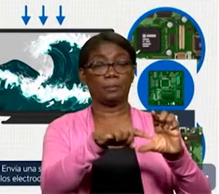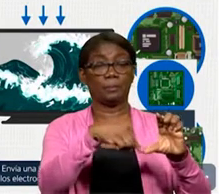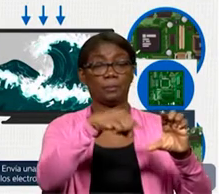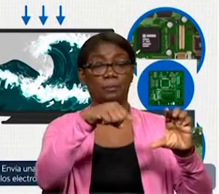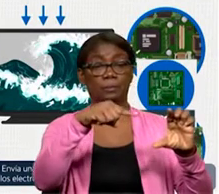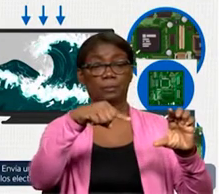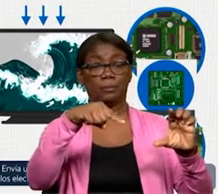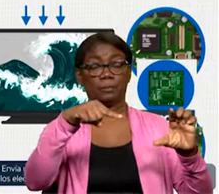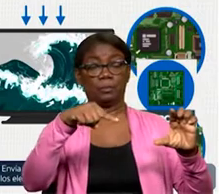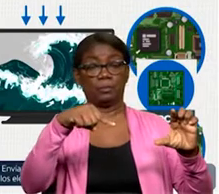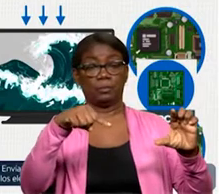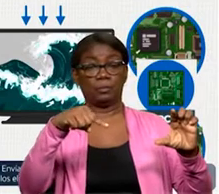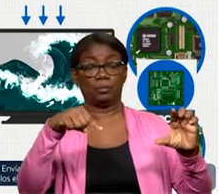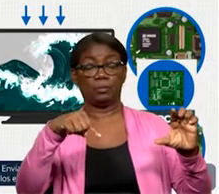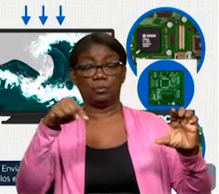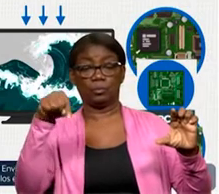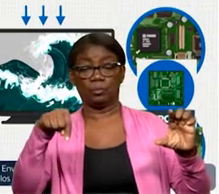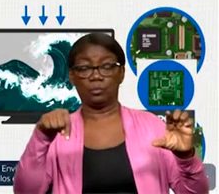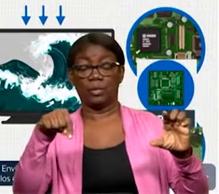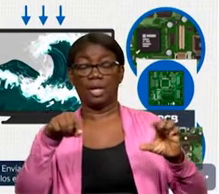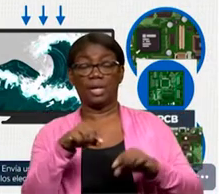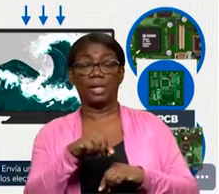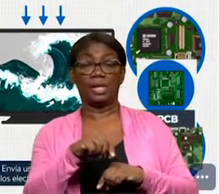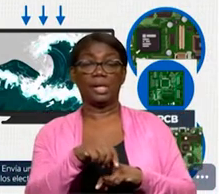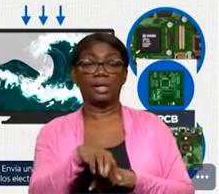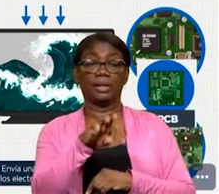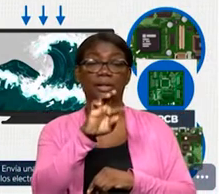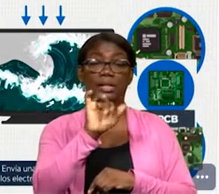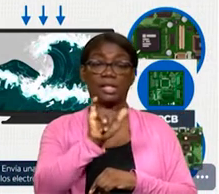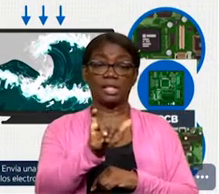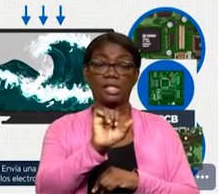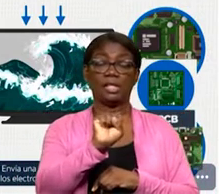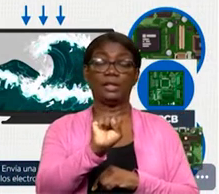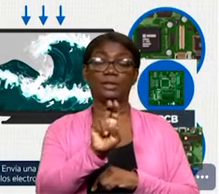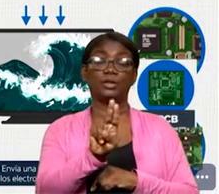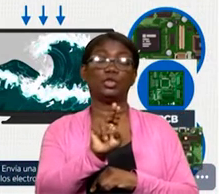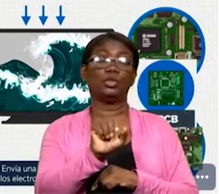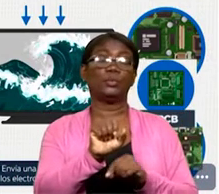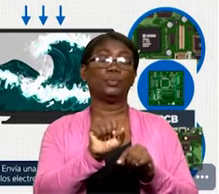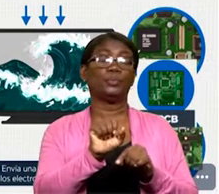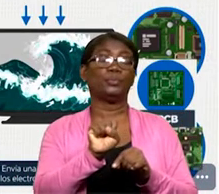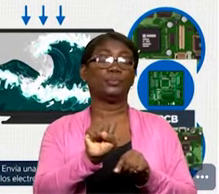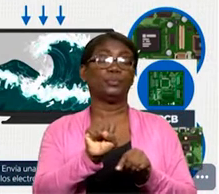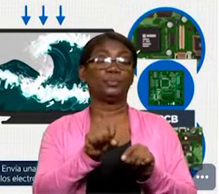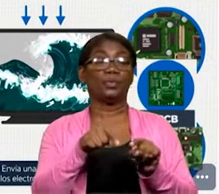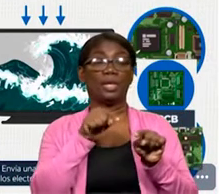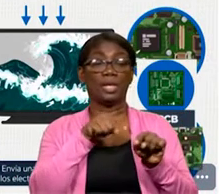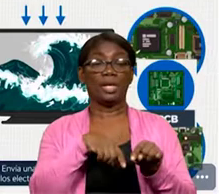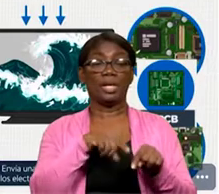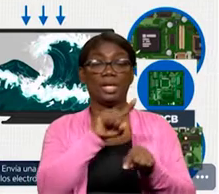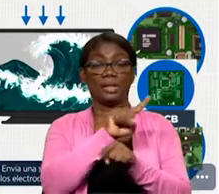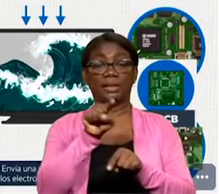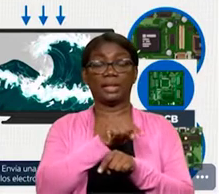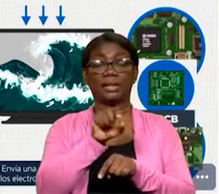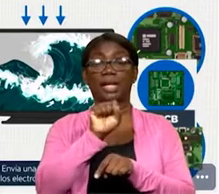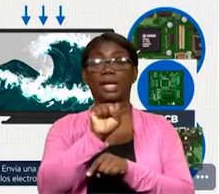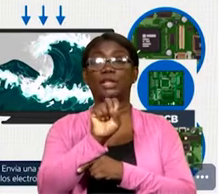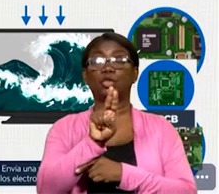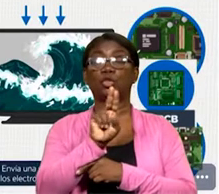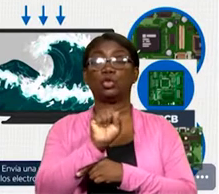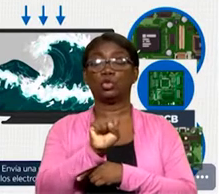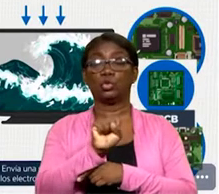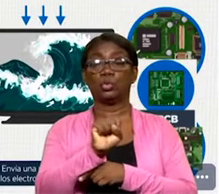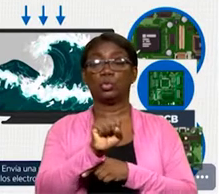lo que es la señal a la tarjeta GIGSUS y ZSUS. Posteriormente, estos envía la señal al circuito